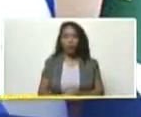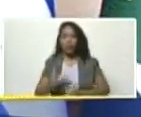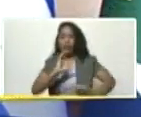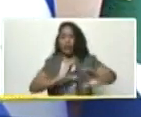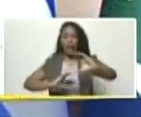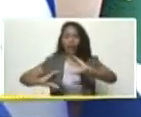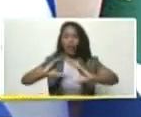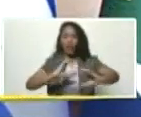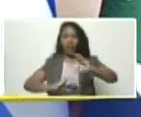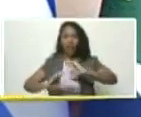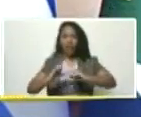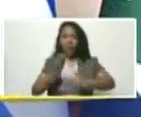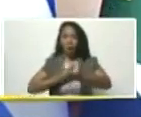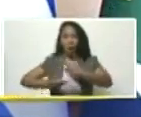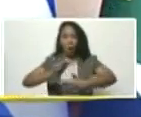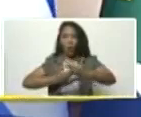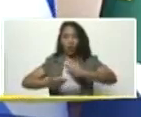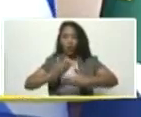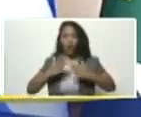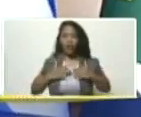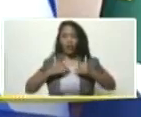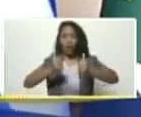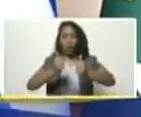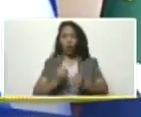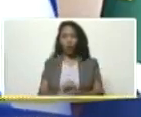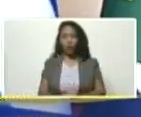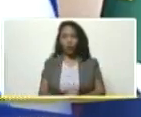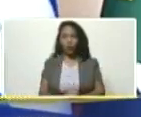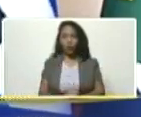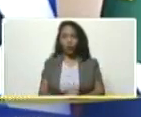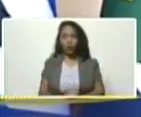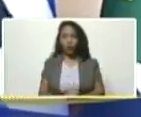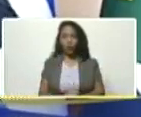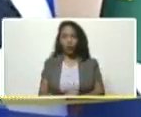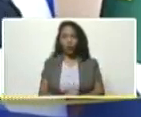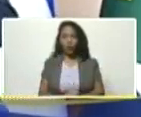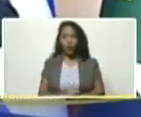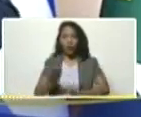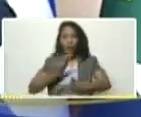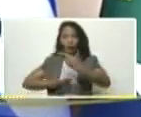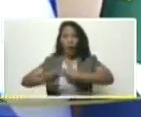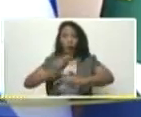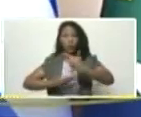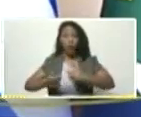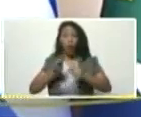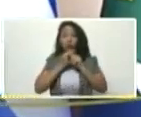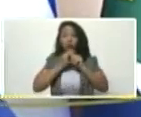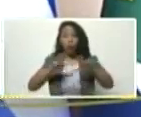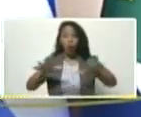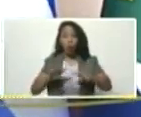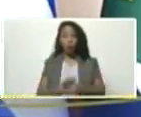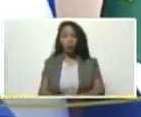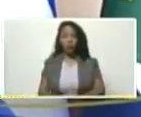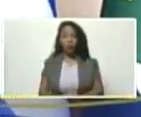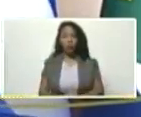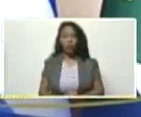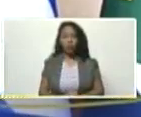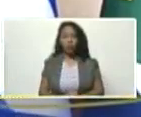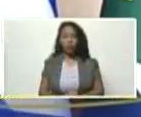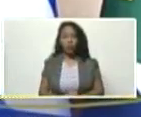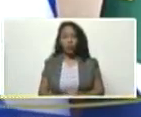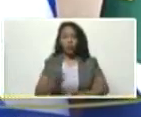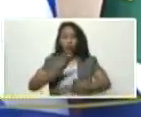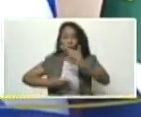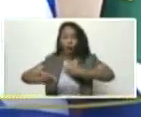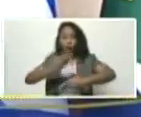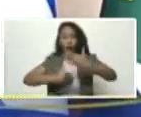científica, de la cooperación en la salud, de la cooperación multilateral, de la